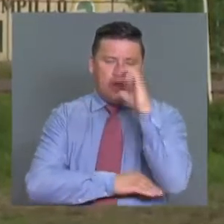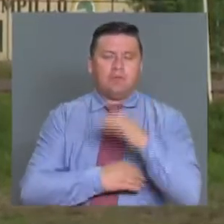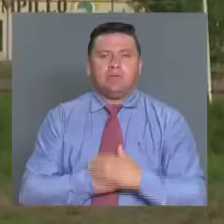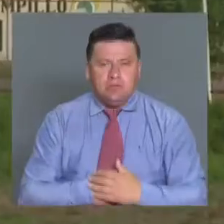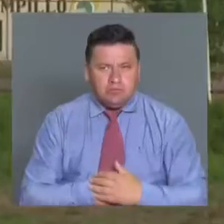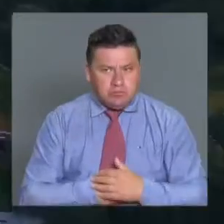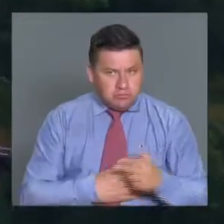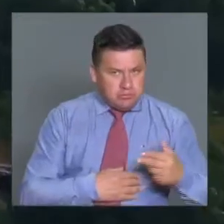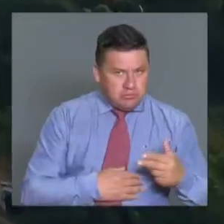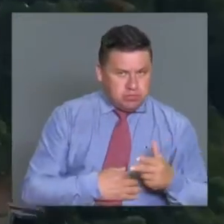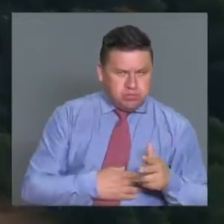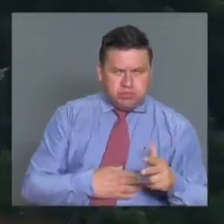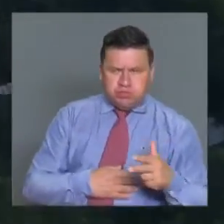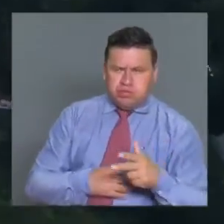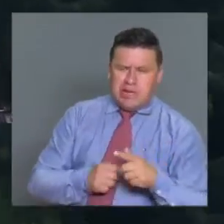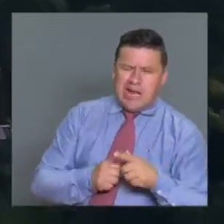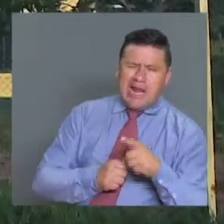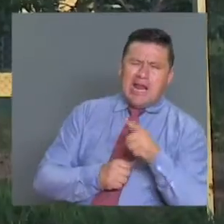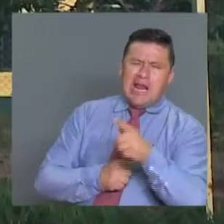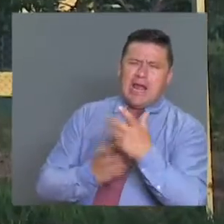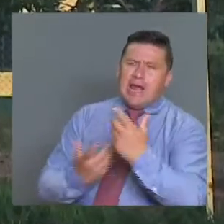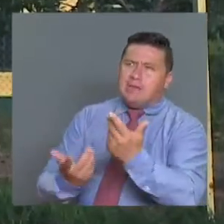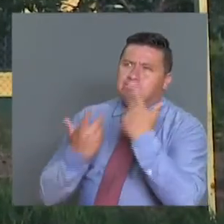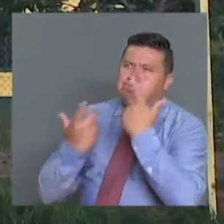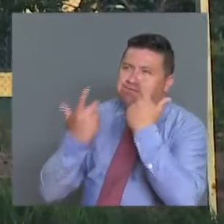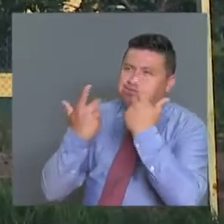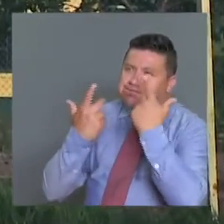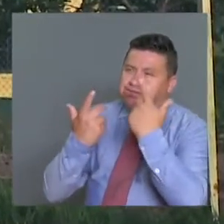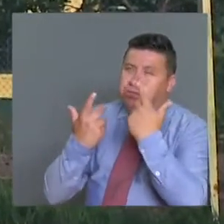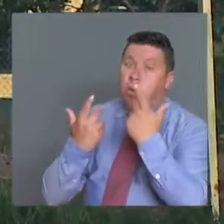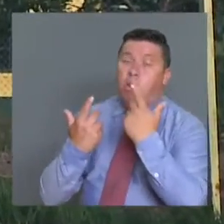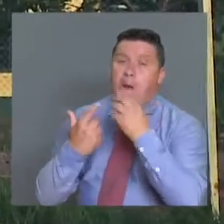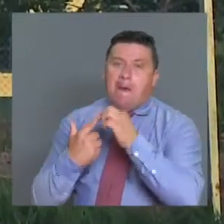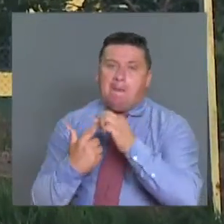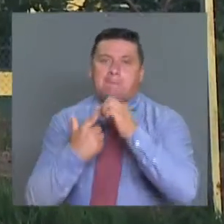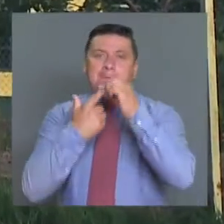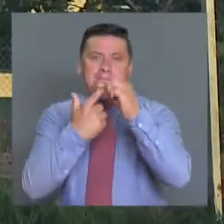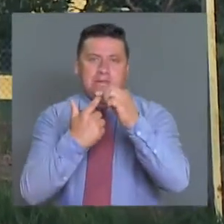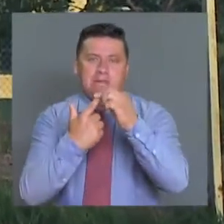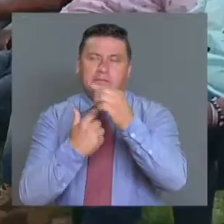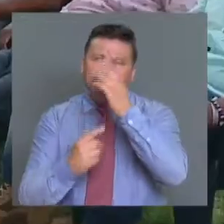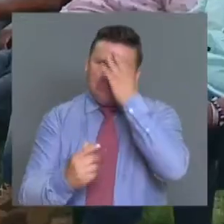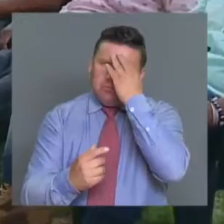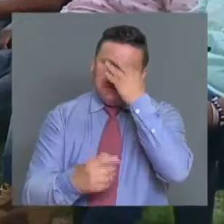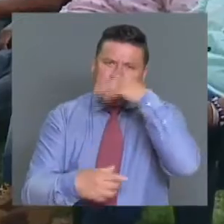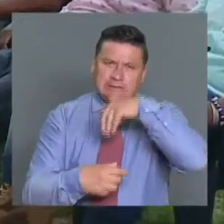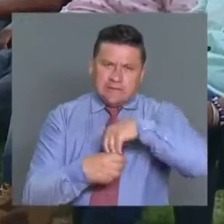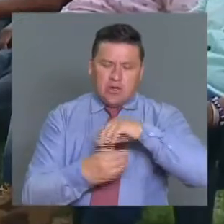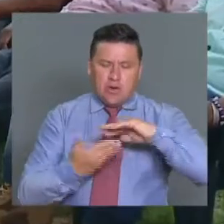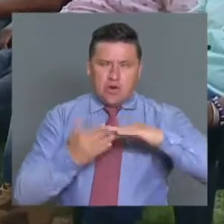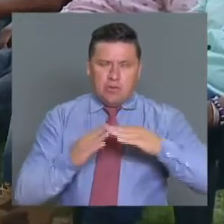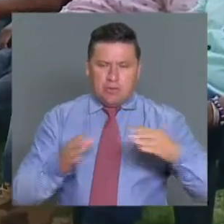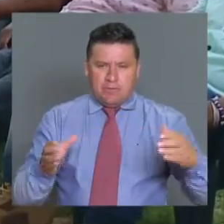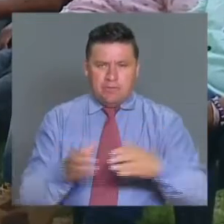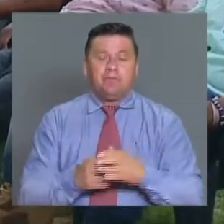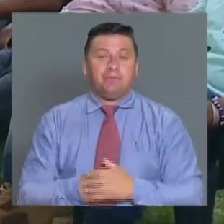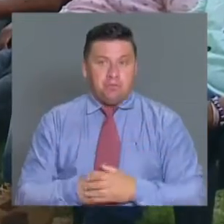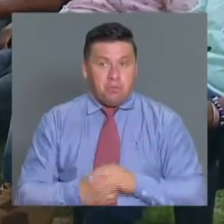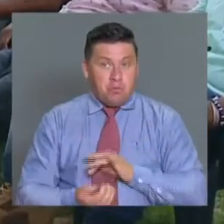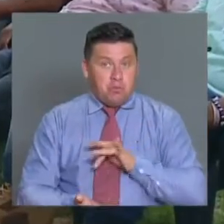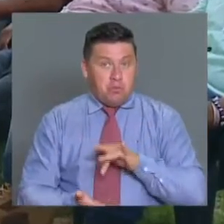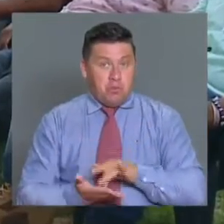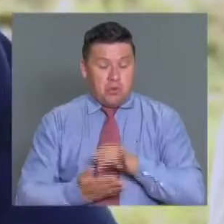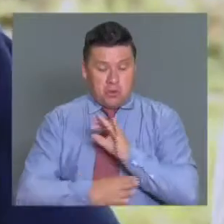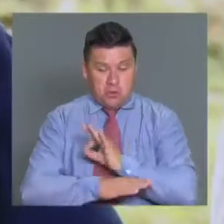recorrer largas distancias para capacitarse era uno de los principales inconvenientes que tenía esta comunidad con la